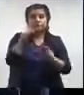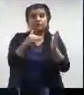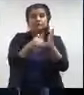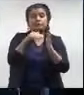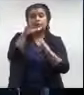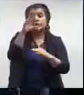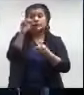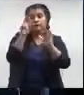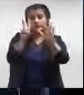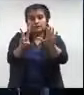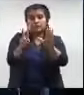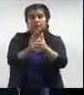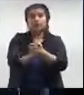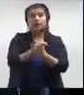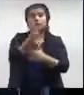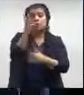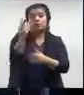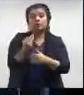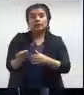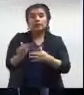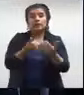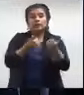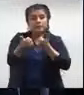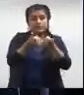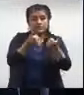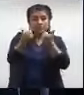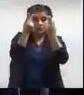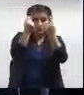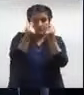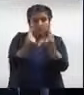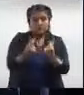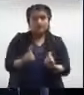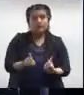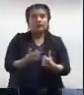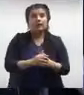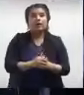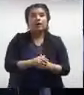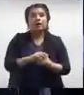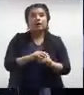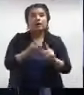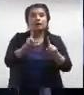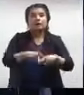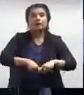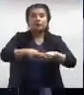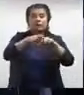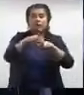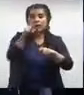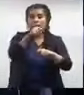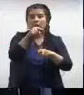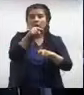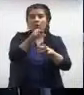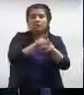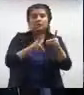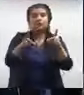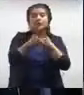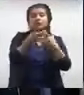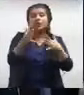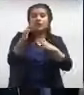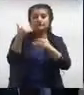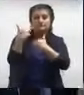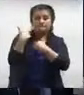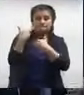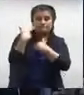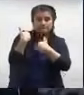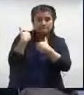635-2007. Unidad de Administración Financiera. Es la dependencia encargada de administrar los